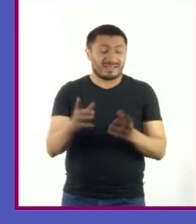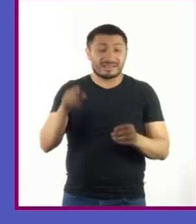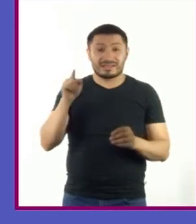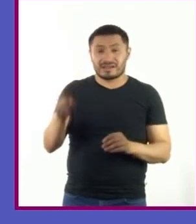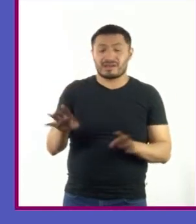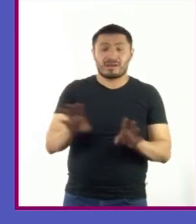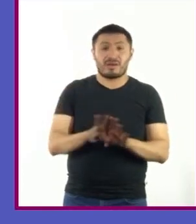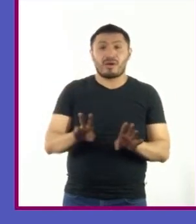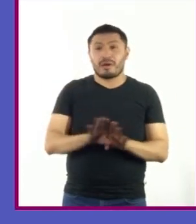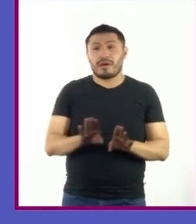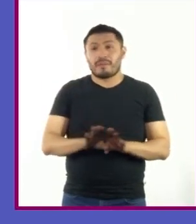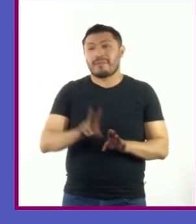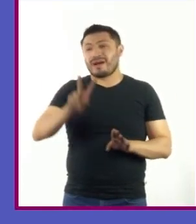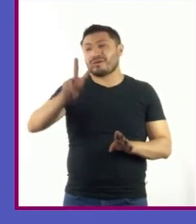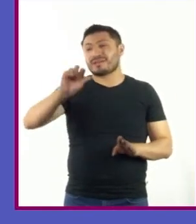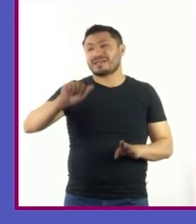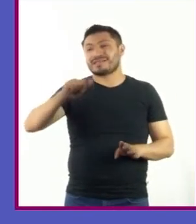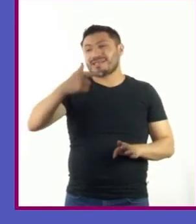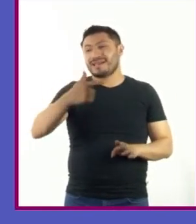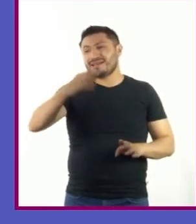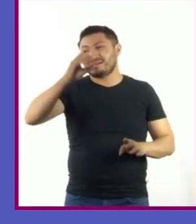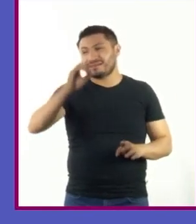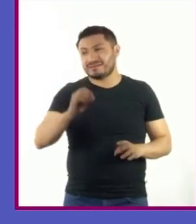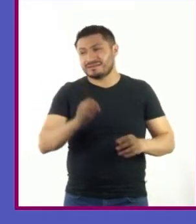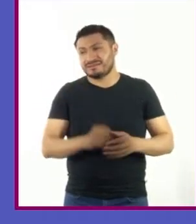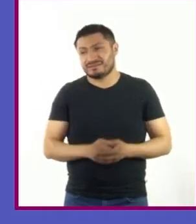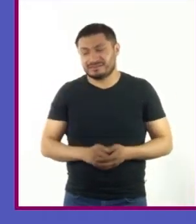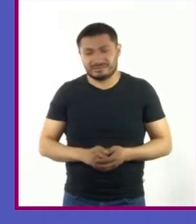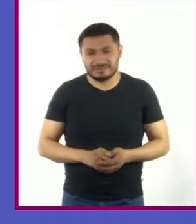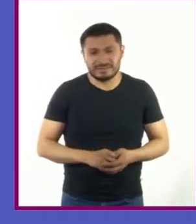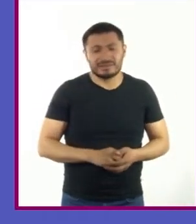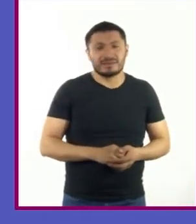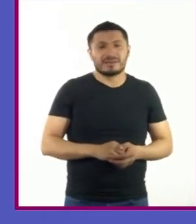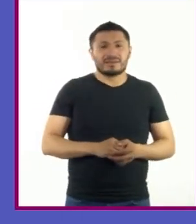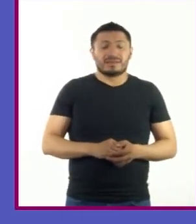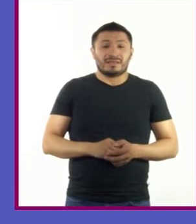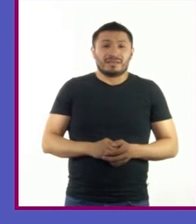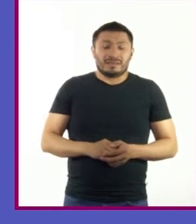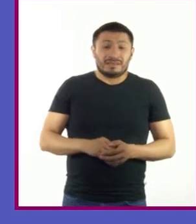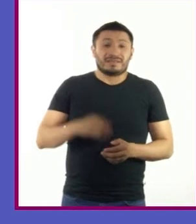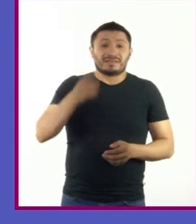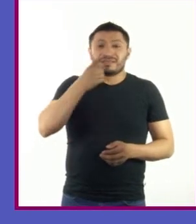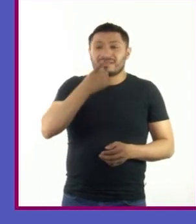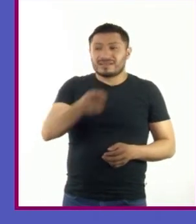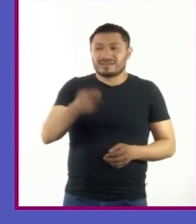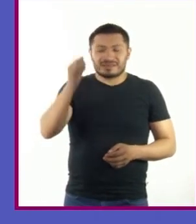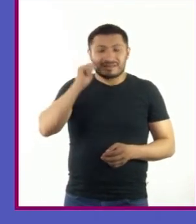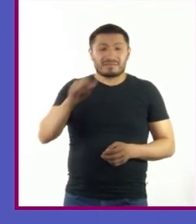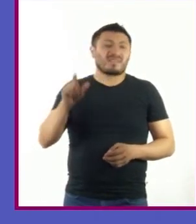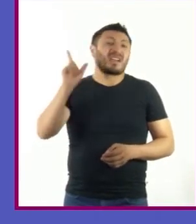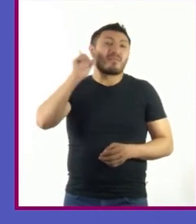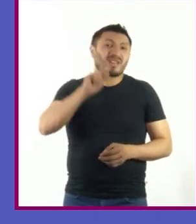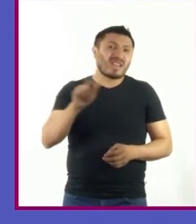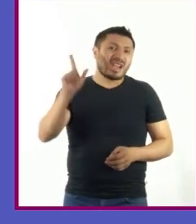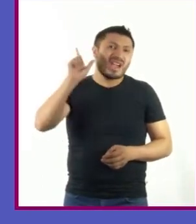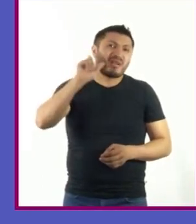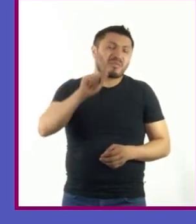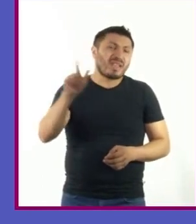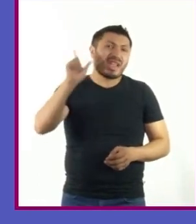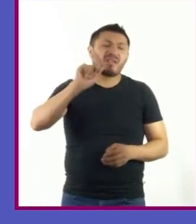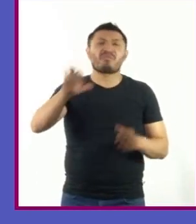vago que siempre dejaba todo para... Mañana decía, lo haré a la mañana siguiente.